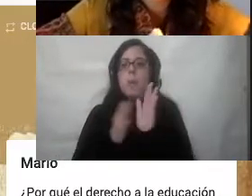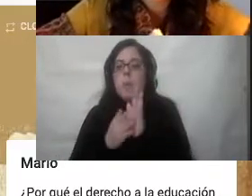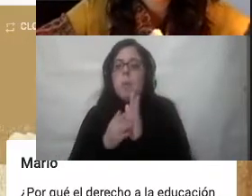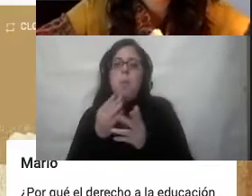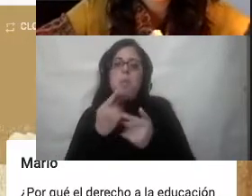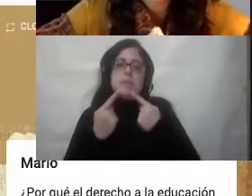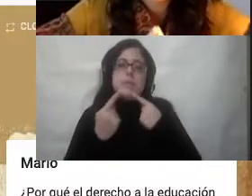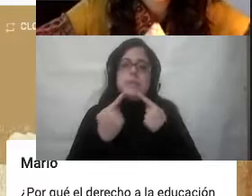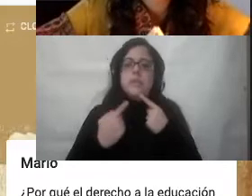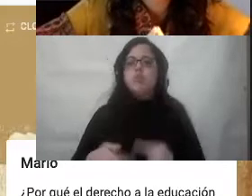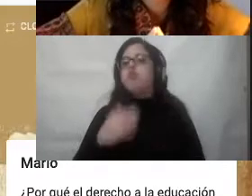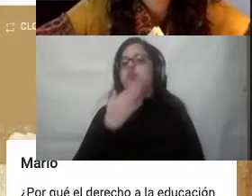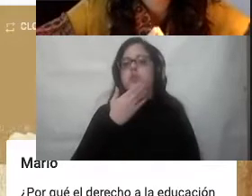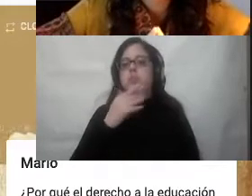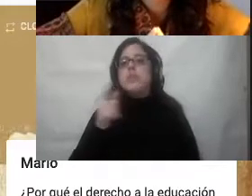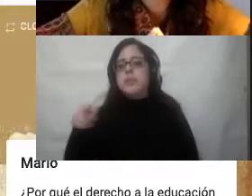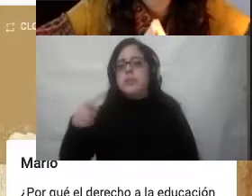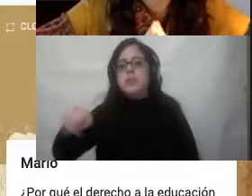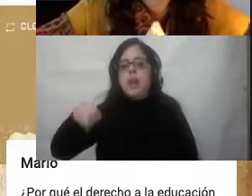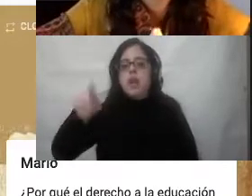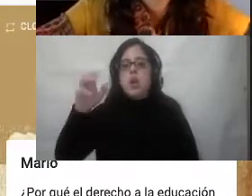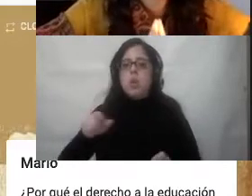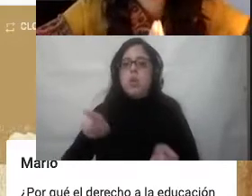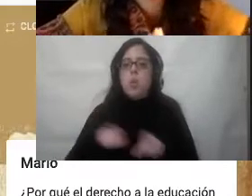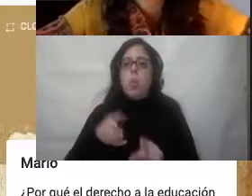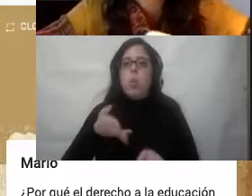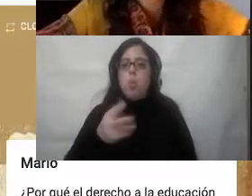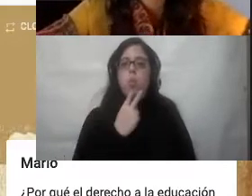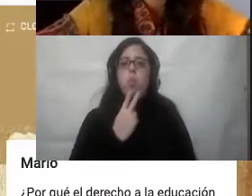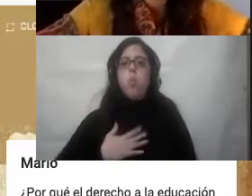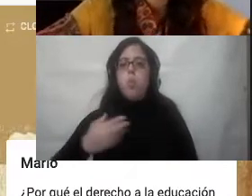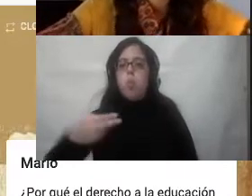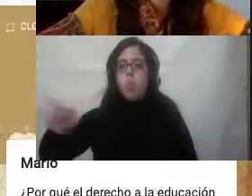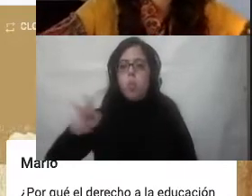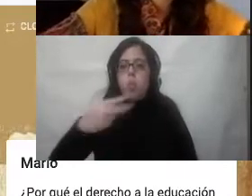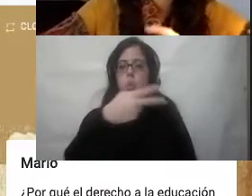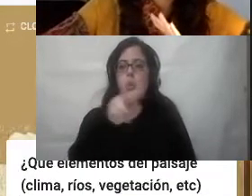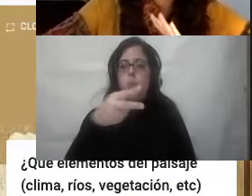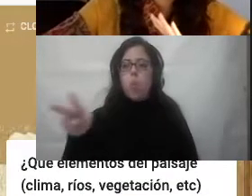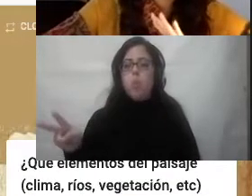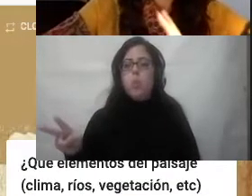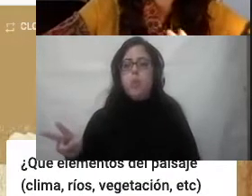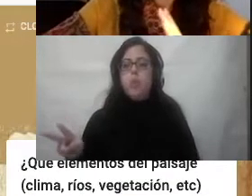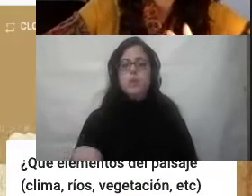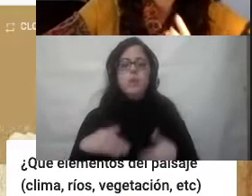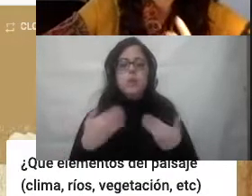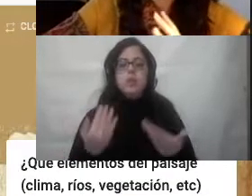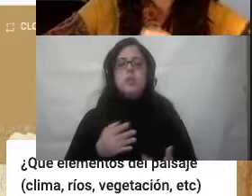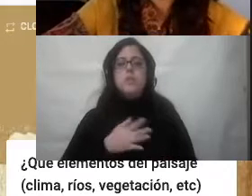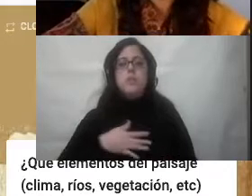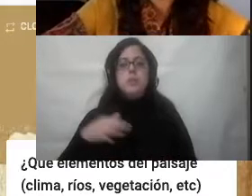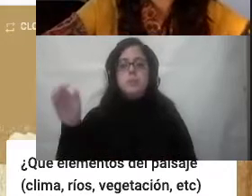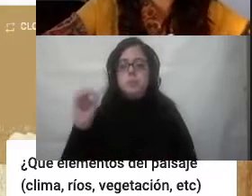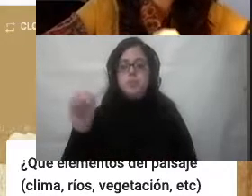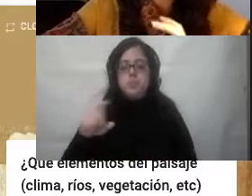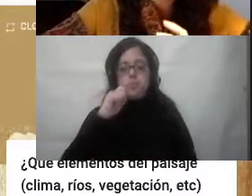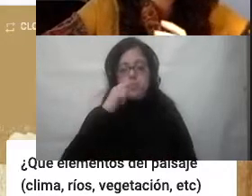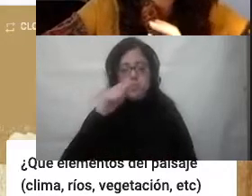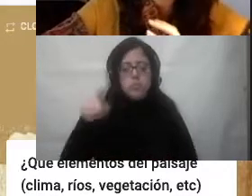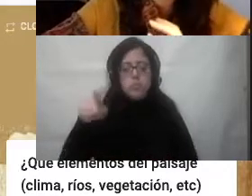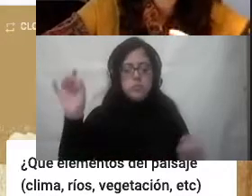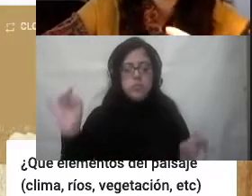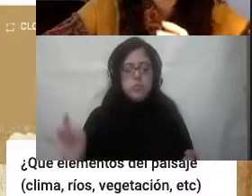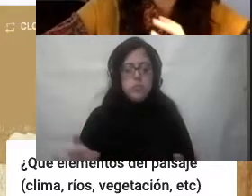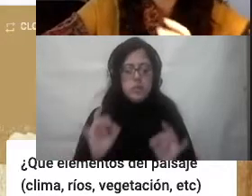todo hacerles sentido y darles continuidad en la vida, ¿sí? Entonces, a mí me parece que esa es la posibilidad